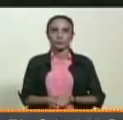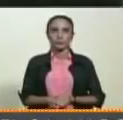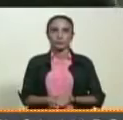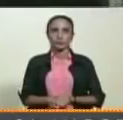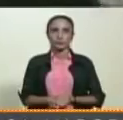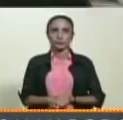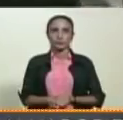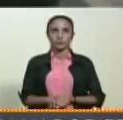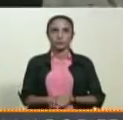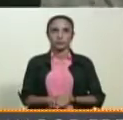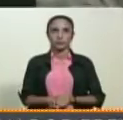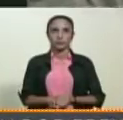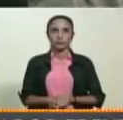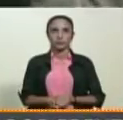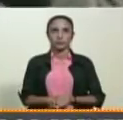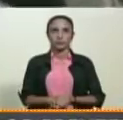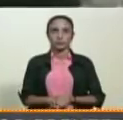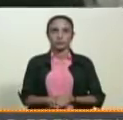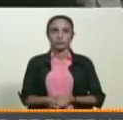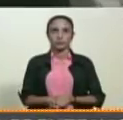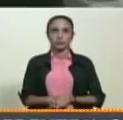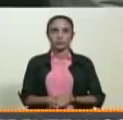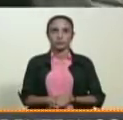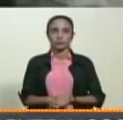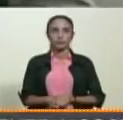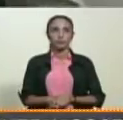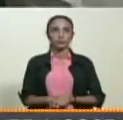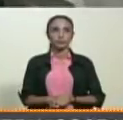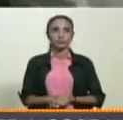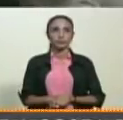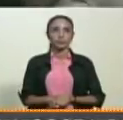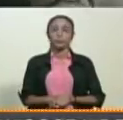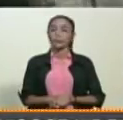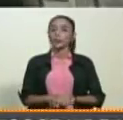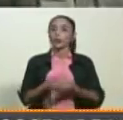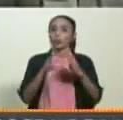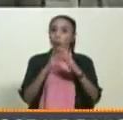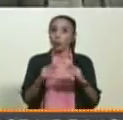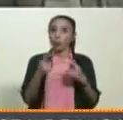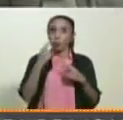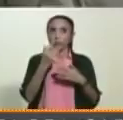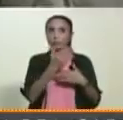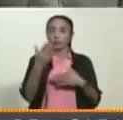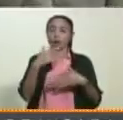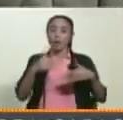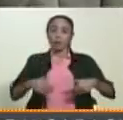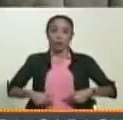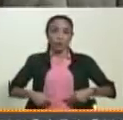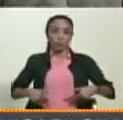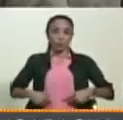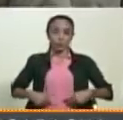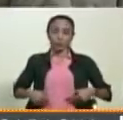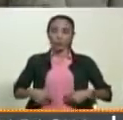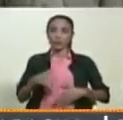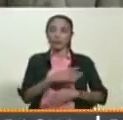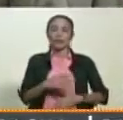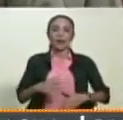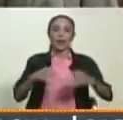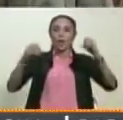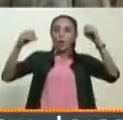Todo esto cabe destacar, vicepresidente. Que dale micrófono. Sí, se hizo un gran esfuerzo desde el punto de vista